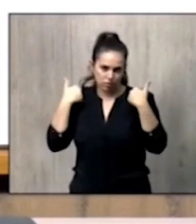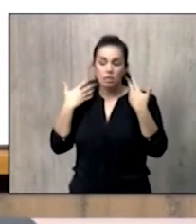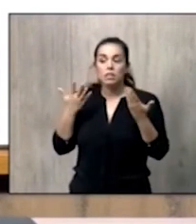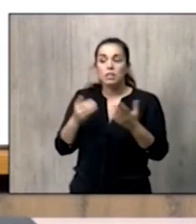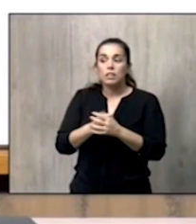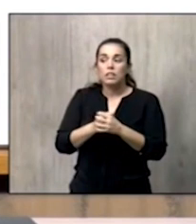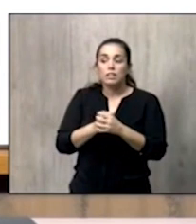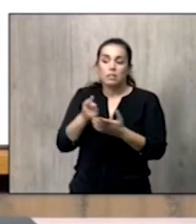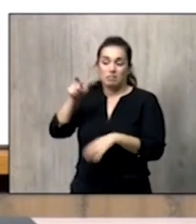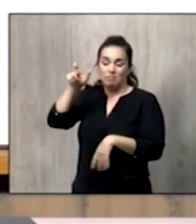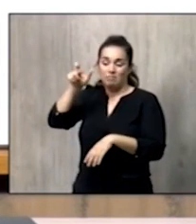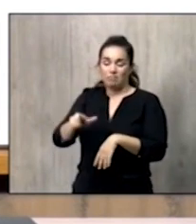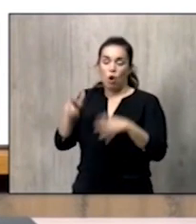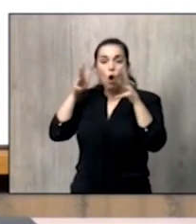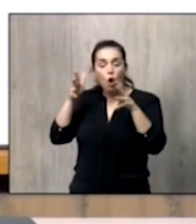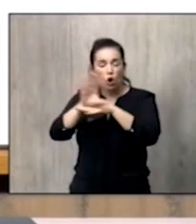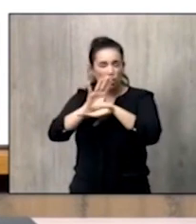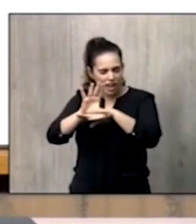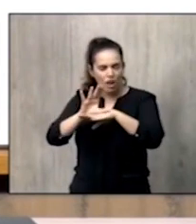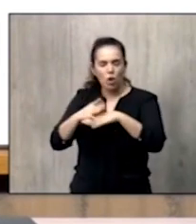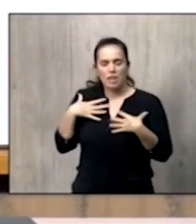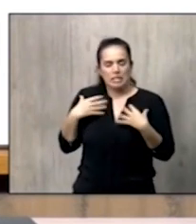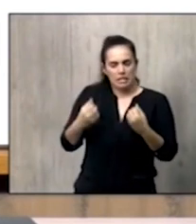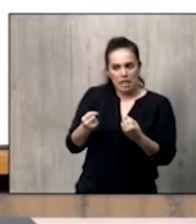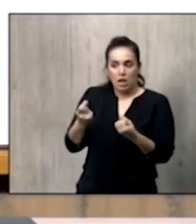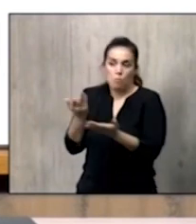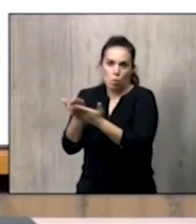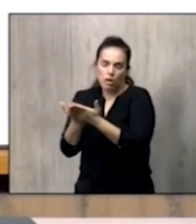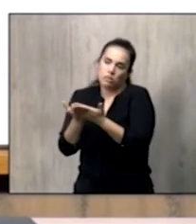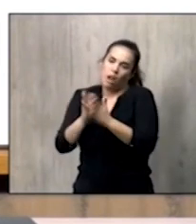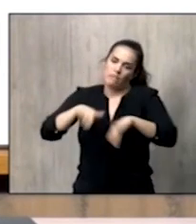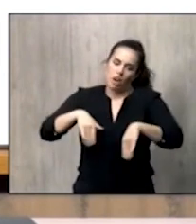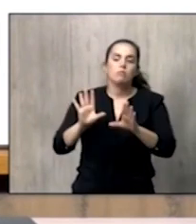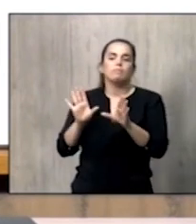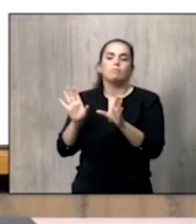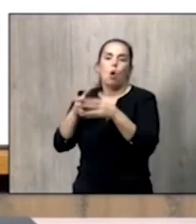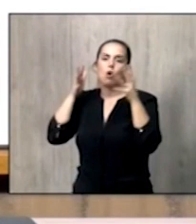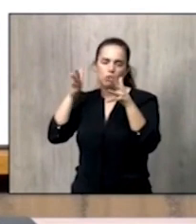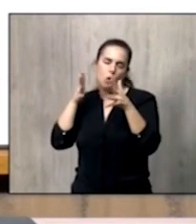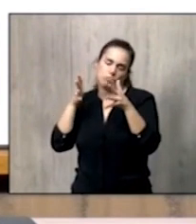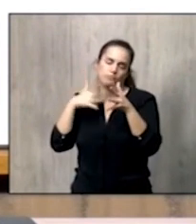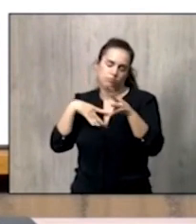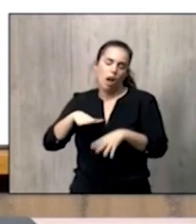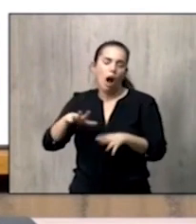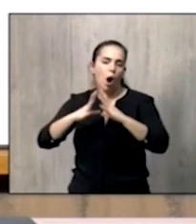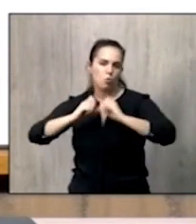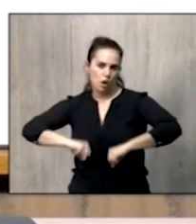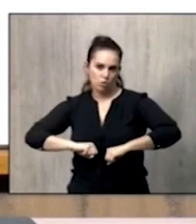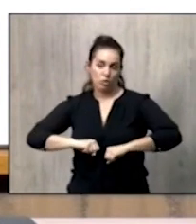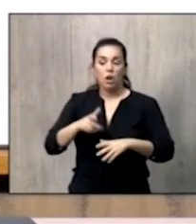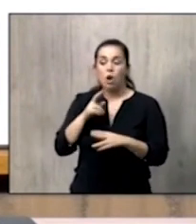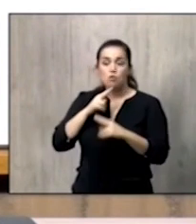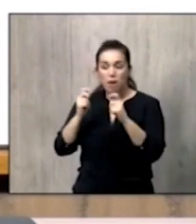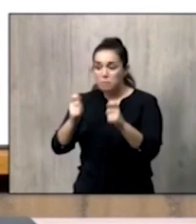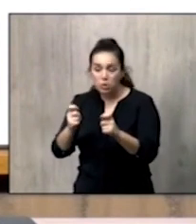del consejero de Sanidad, así lo ha acordado el Consejo. No se ha producido ningún nombramiento. Se ha acordado